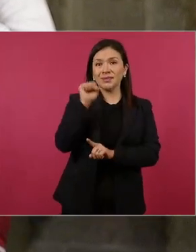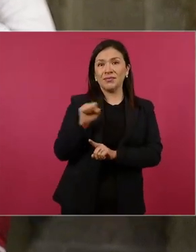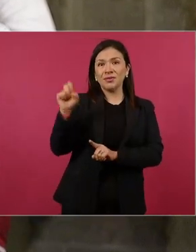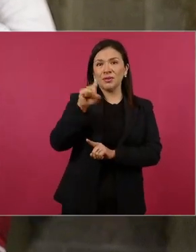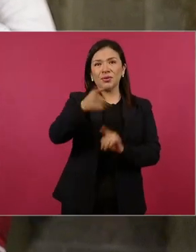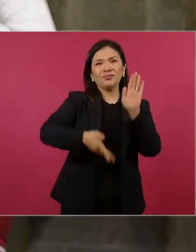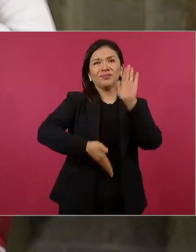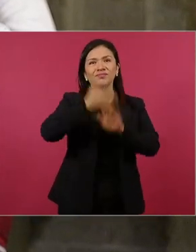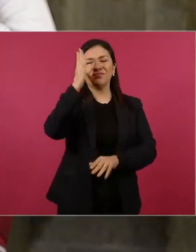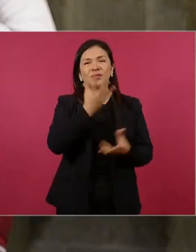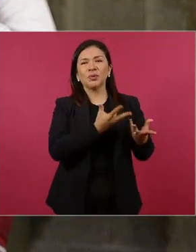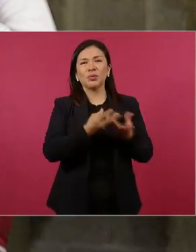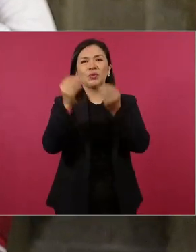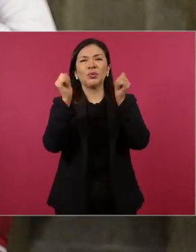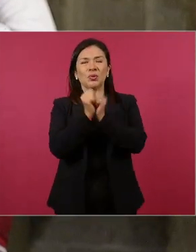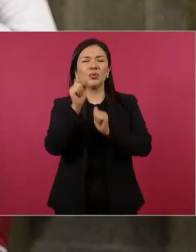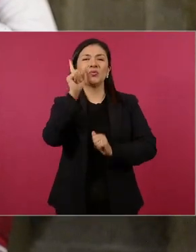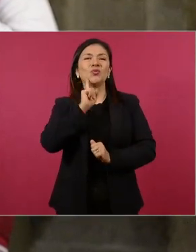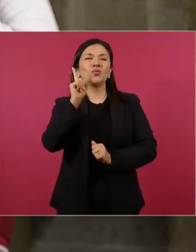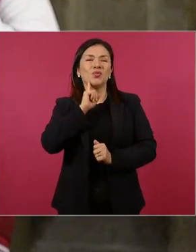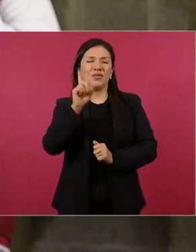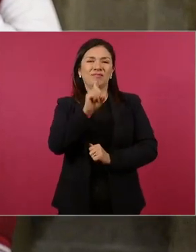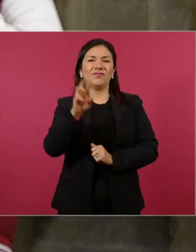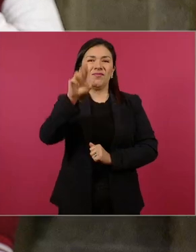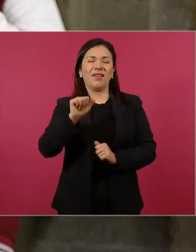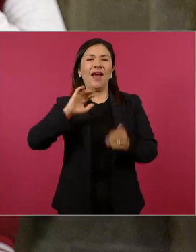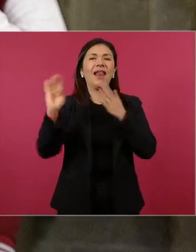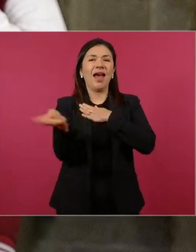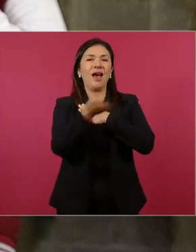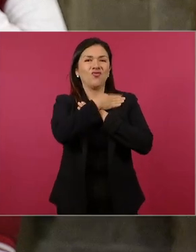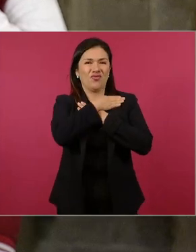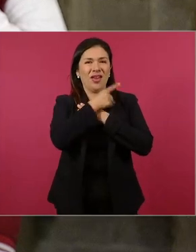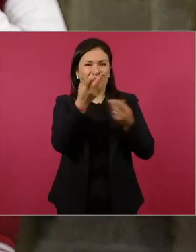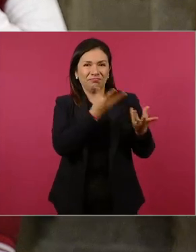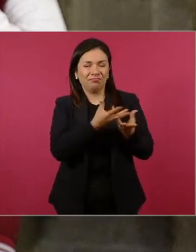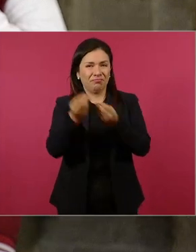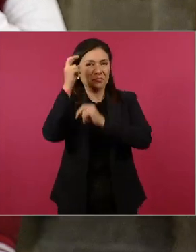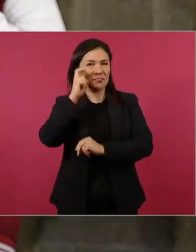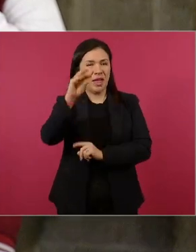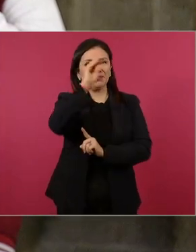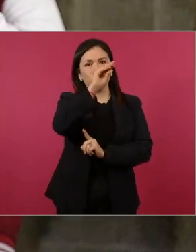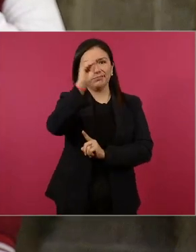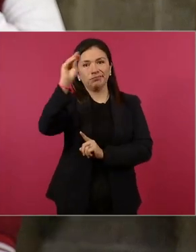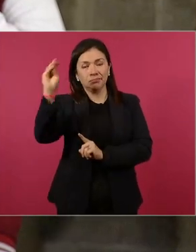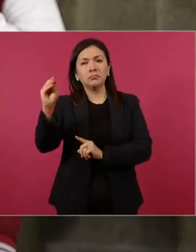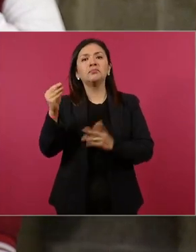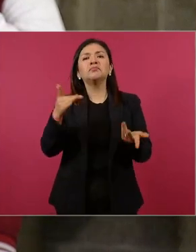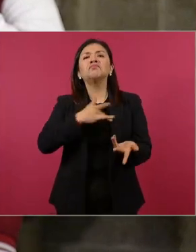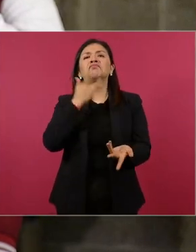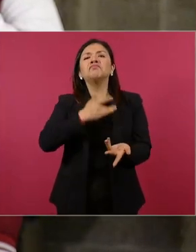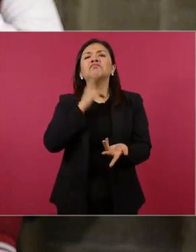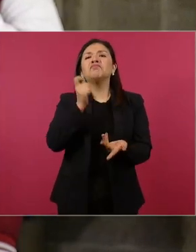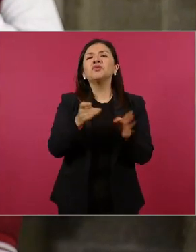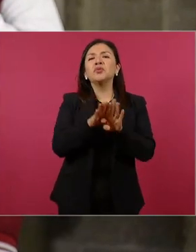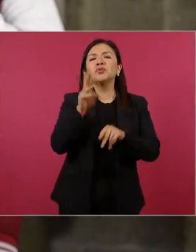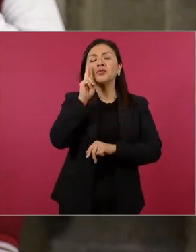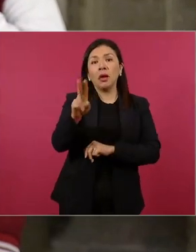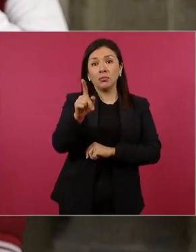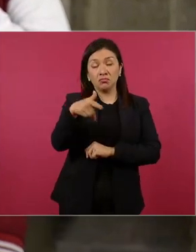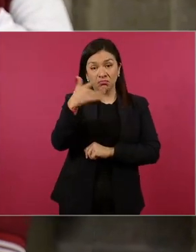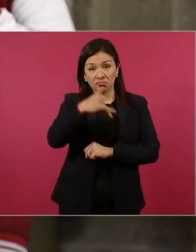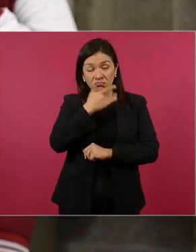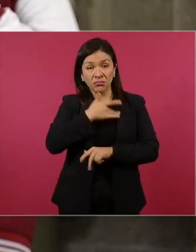con la presidenta electa, la doctora Claudia Sheinbaum Pardo, y si ya hay alguna